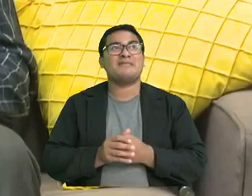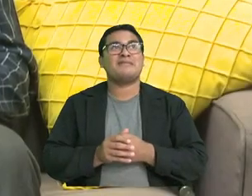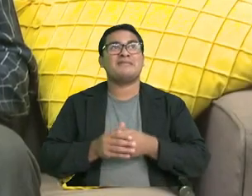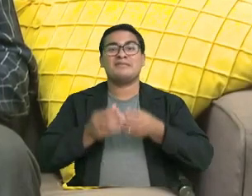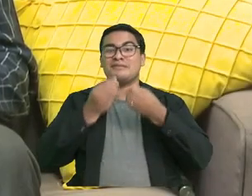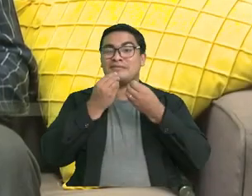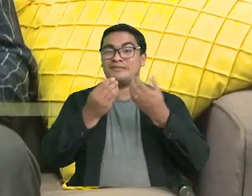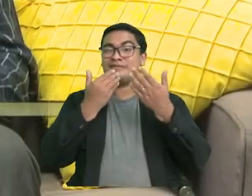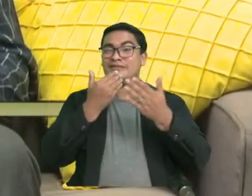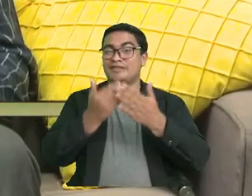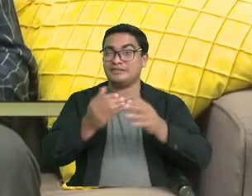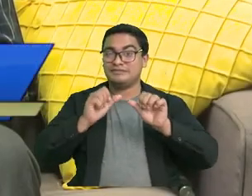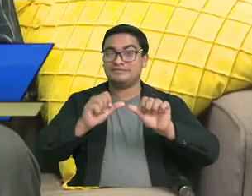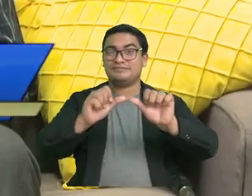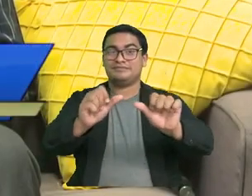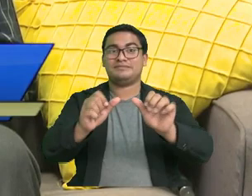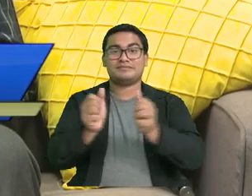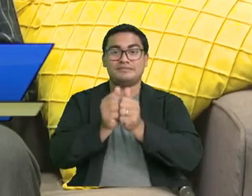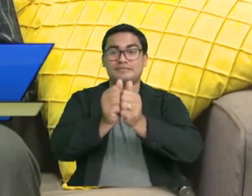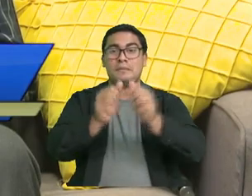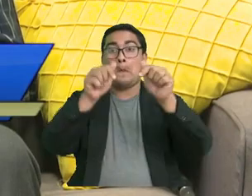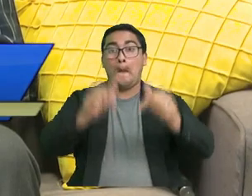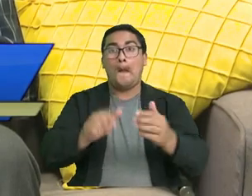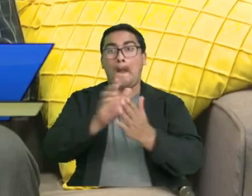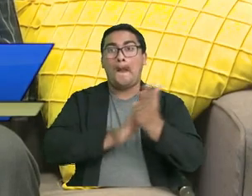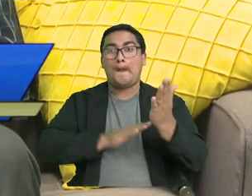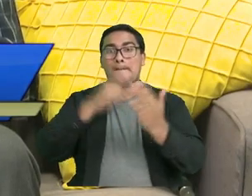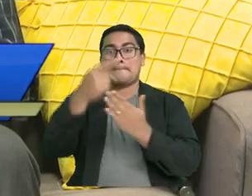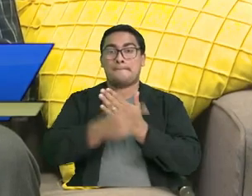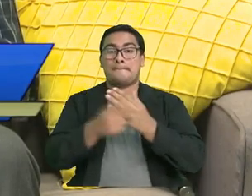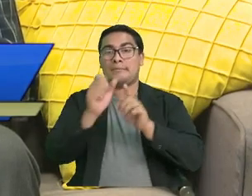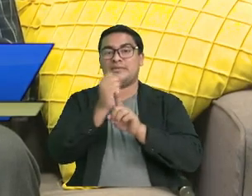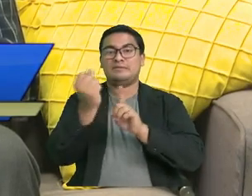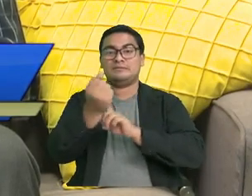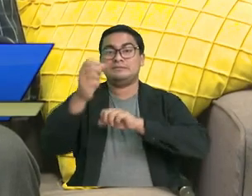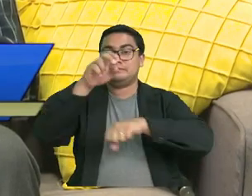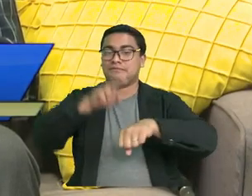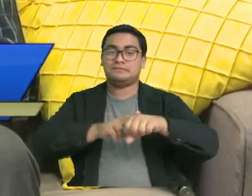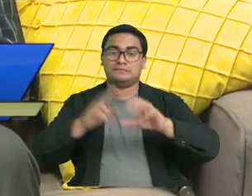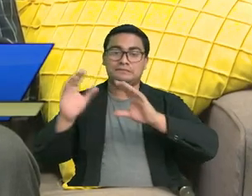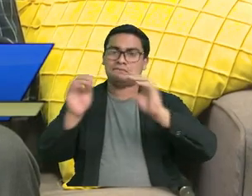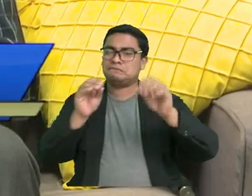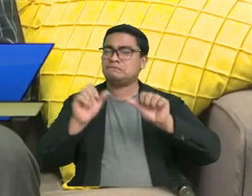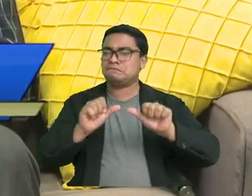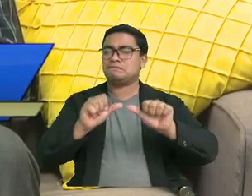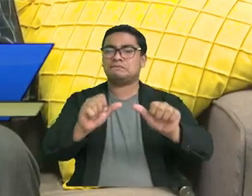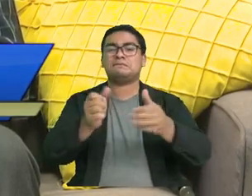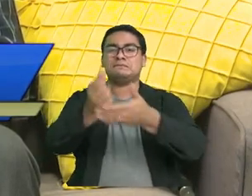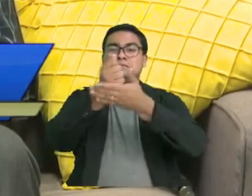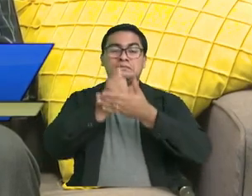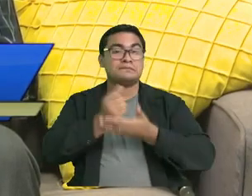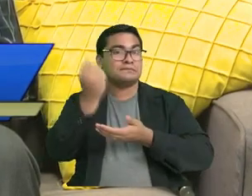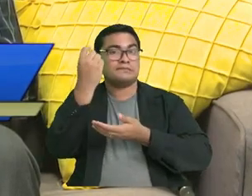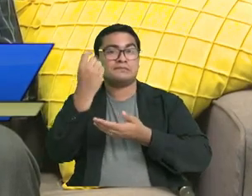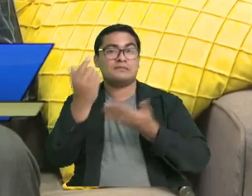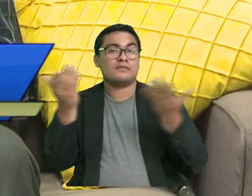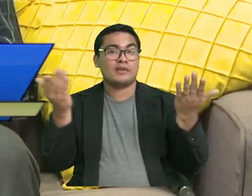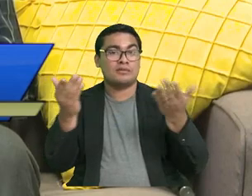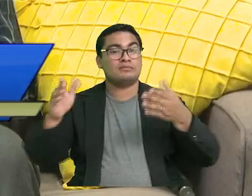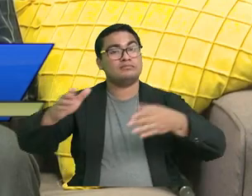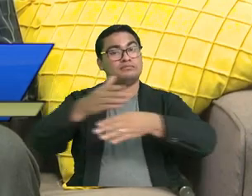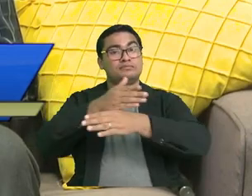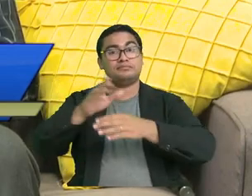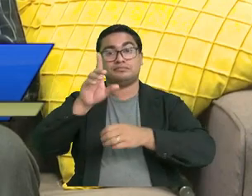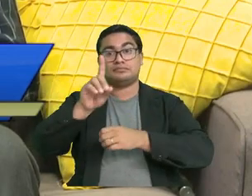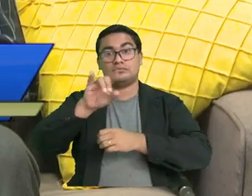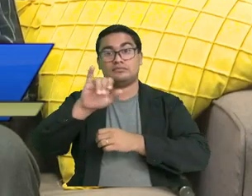Muchísimas gracias por continuar acompañándonos en su programa desde el Parlamento. Continuamos nuestra conversación que nos ayuda a entender precisamente las dimensiones del